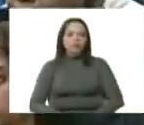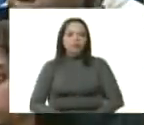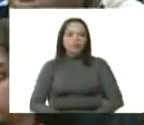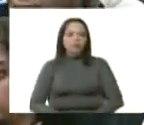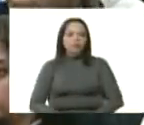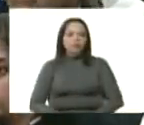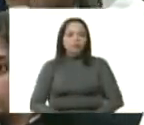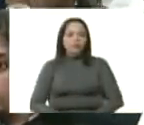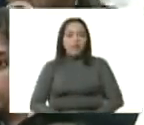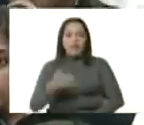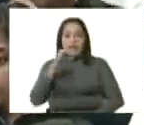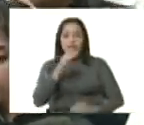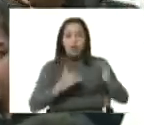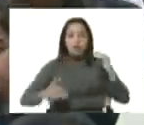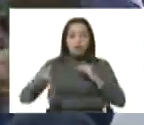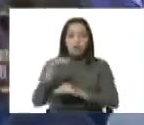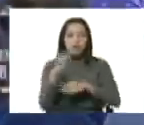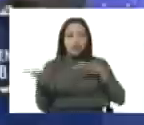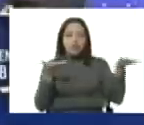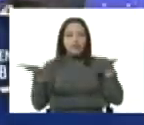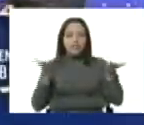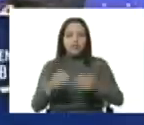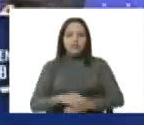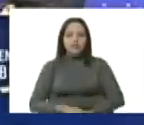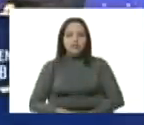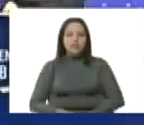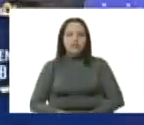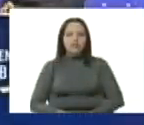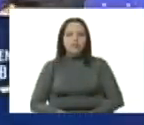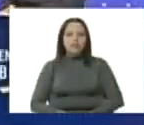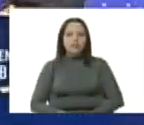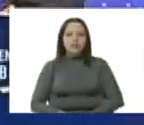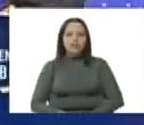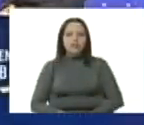El Estado Mayor de los Servicios. Compañero Reverol,